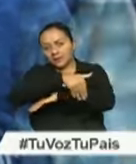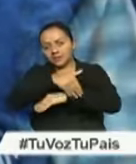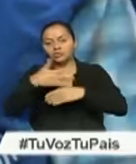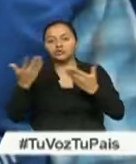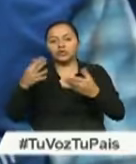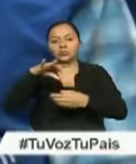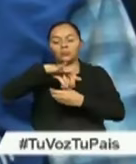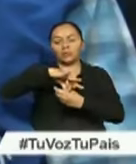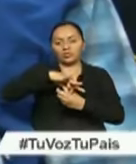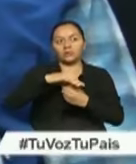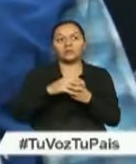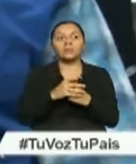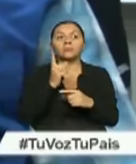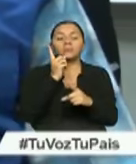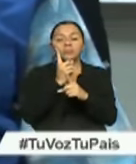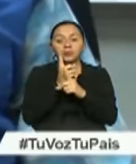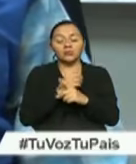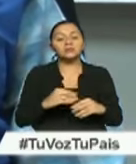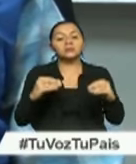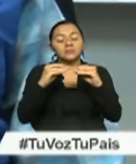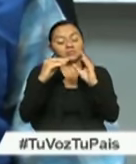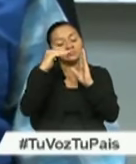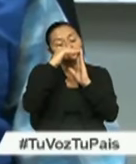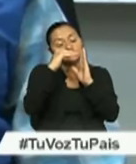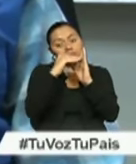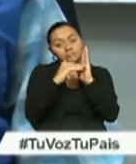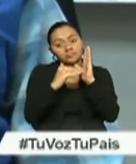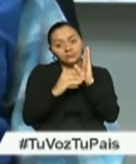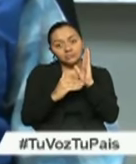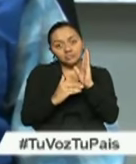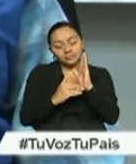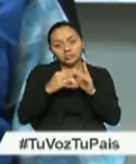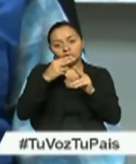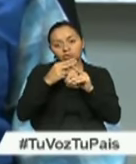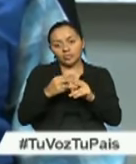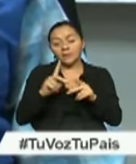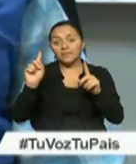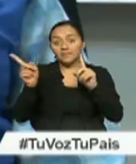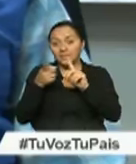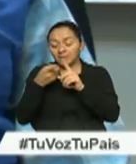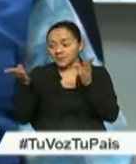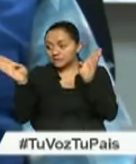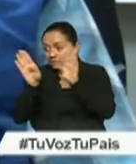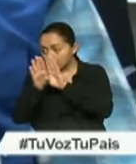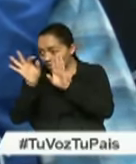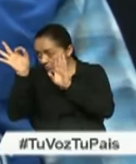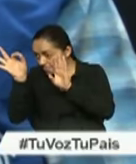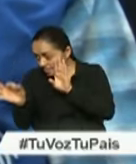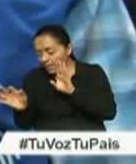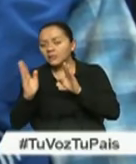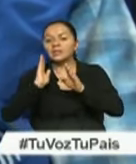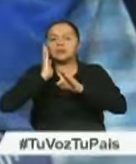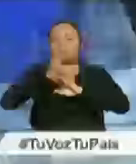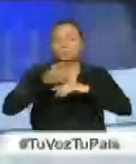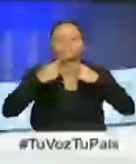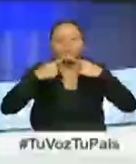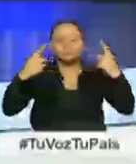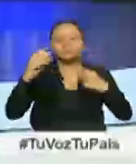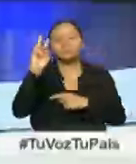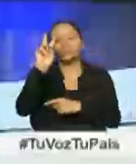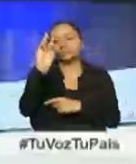electoral. Es por esto que la generación de los padrones electorales es una actividad posterior al cierre del registro electoral que está planificada para el 2 de